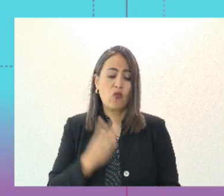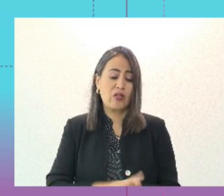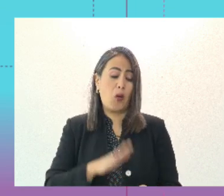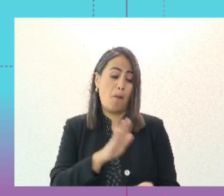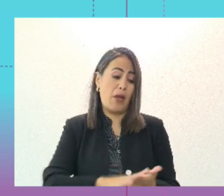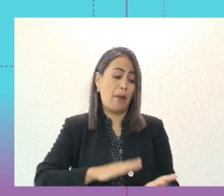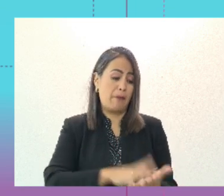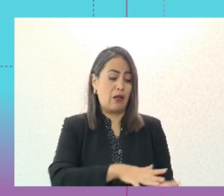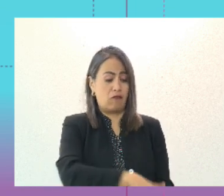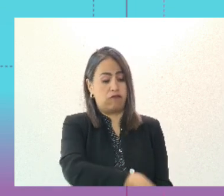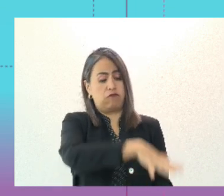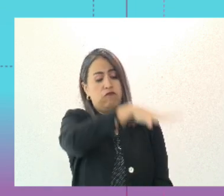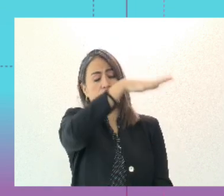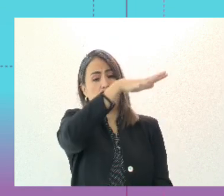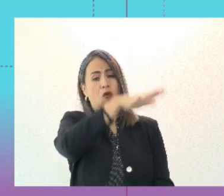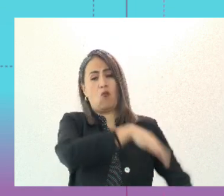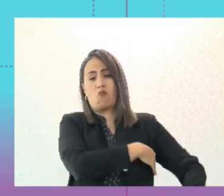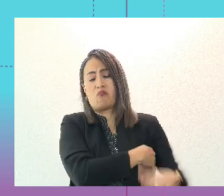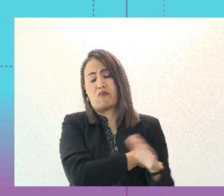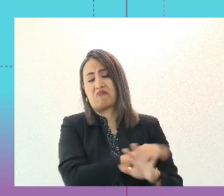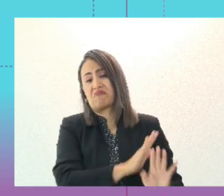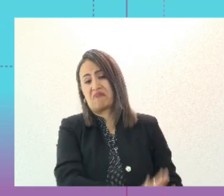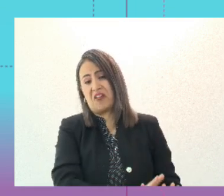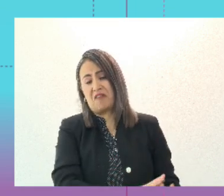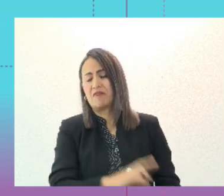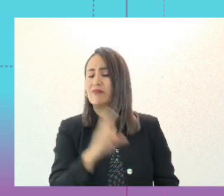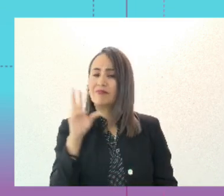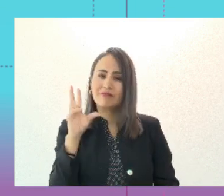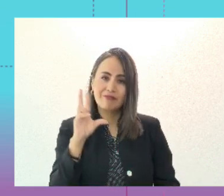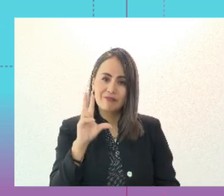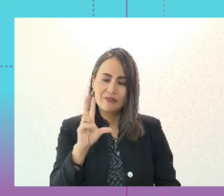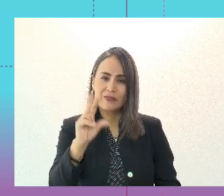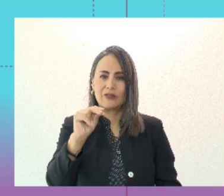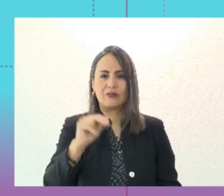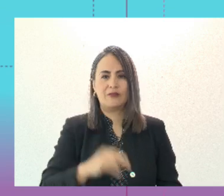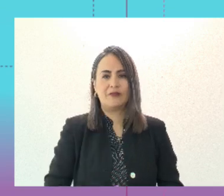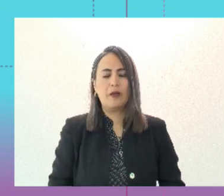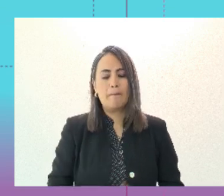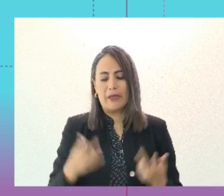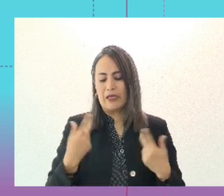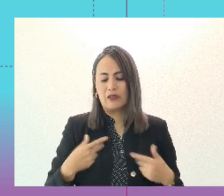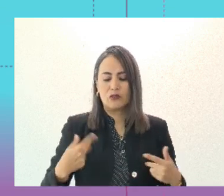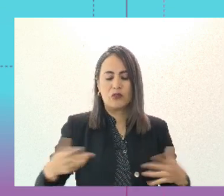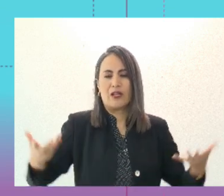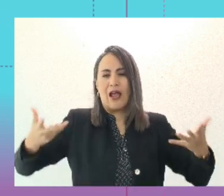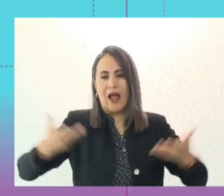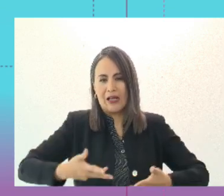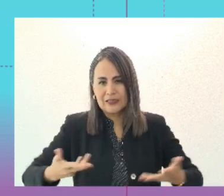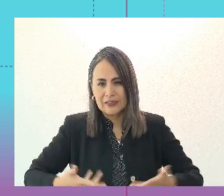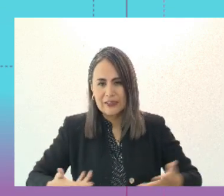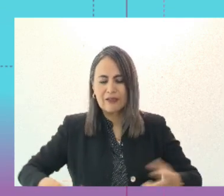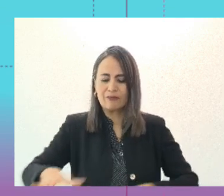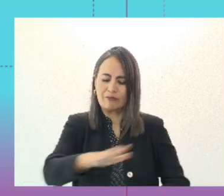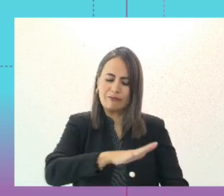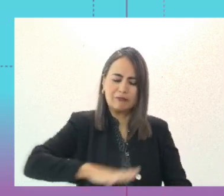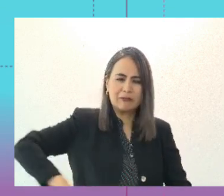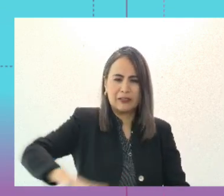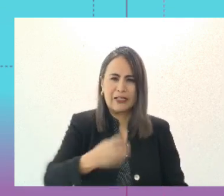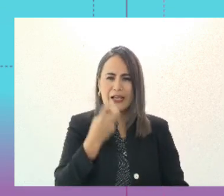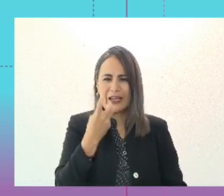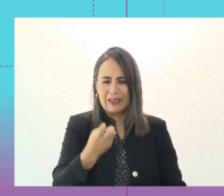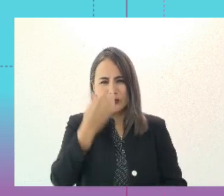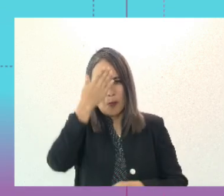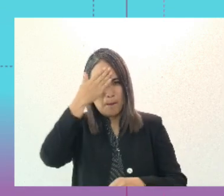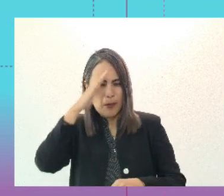documentos, representan la memoria institucional de toda la sociedad, de todo un país completo y